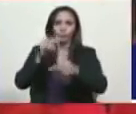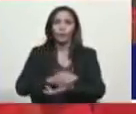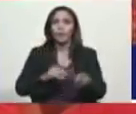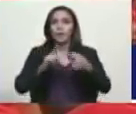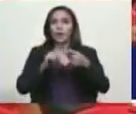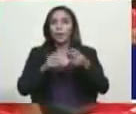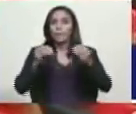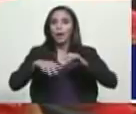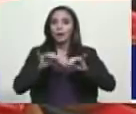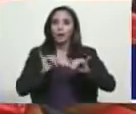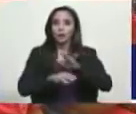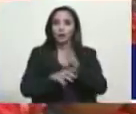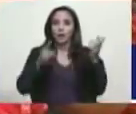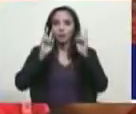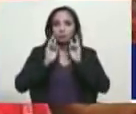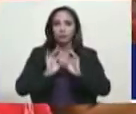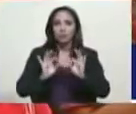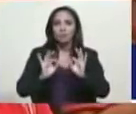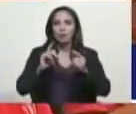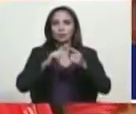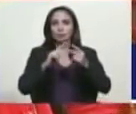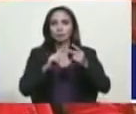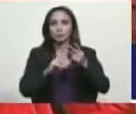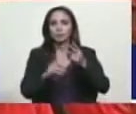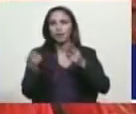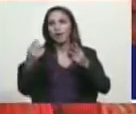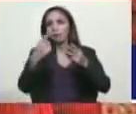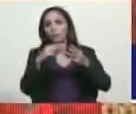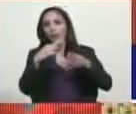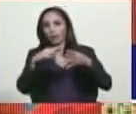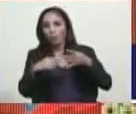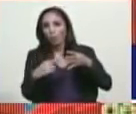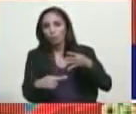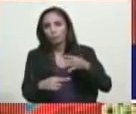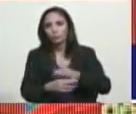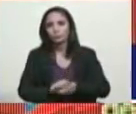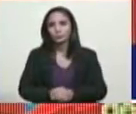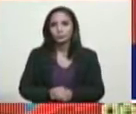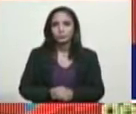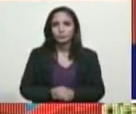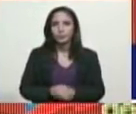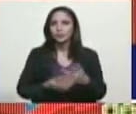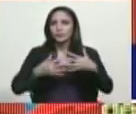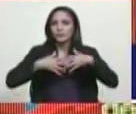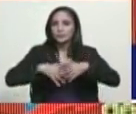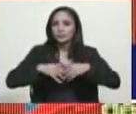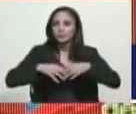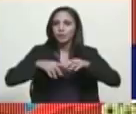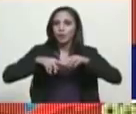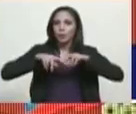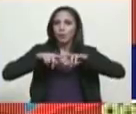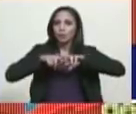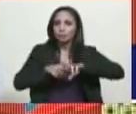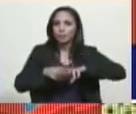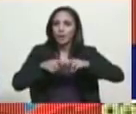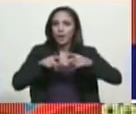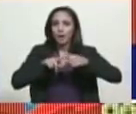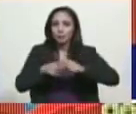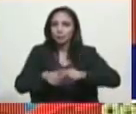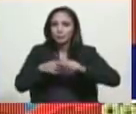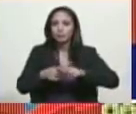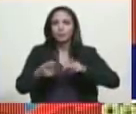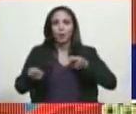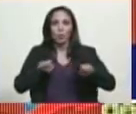mantenimiento. Ingeniería de materiales. Mecánica, instrumentación y